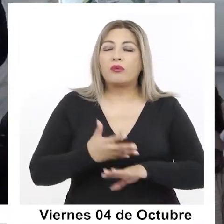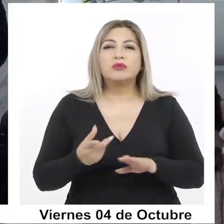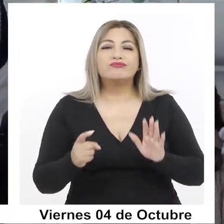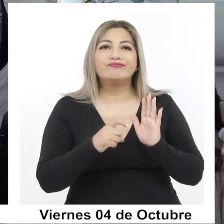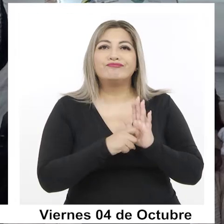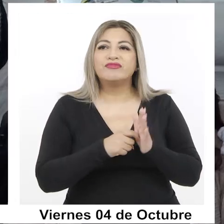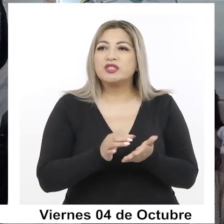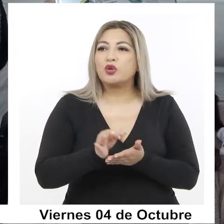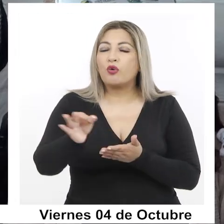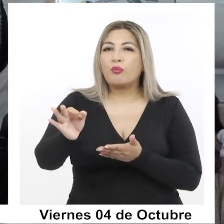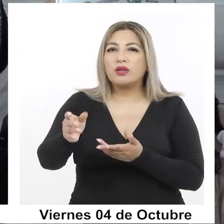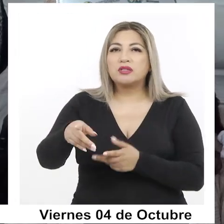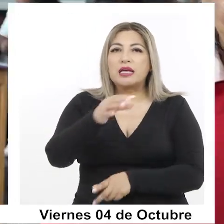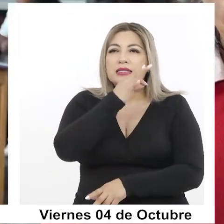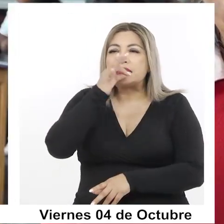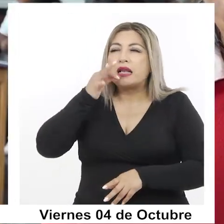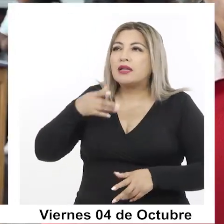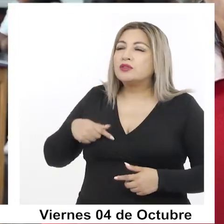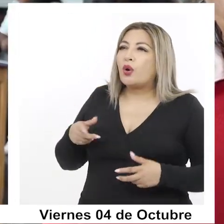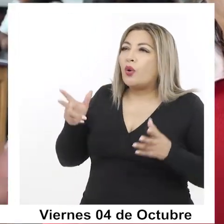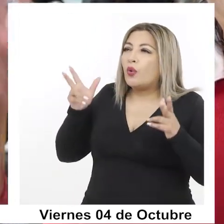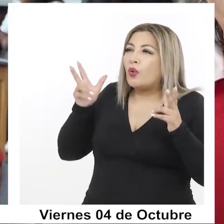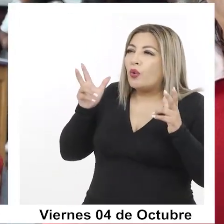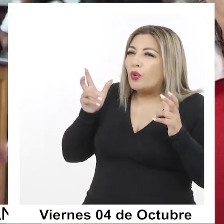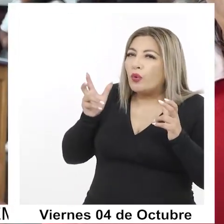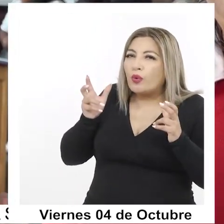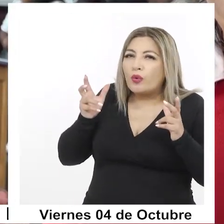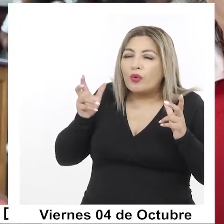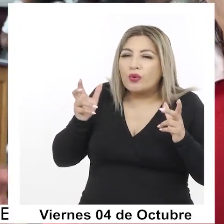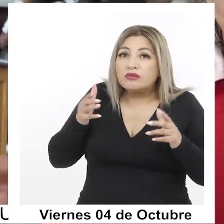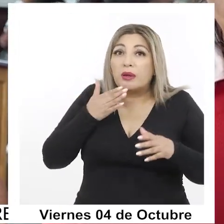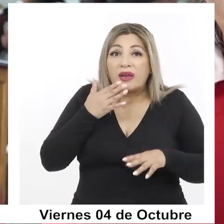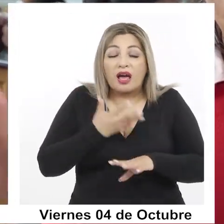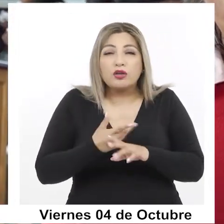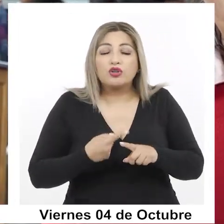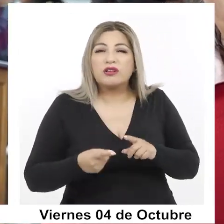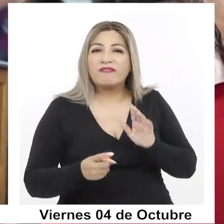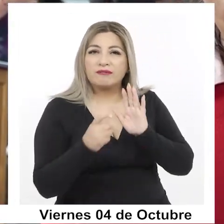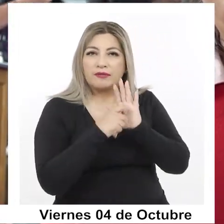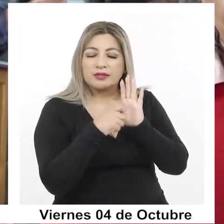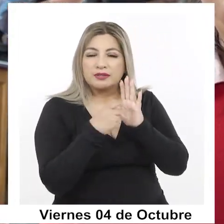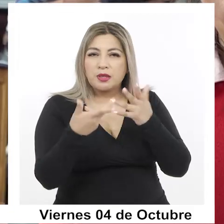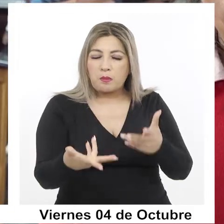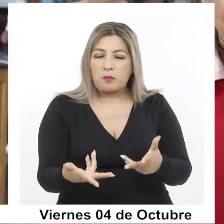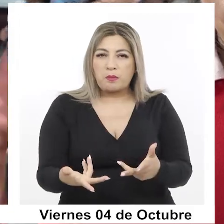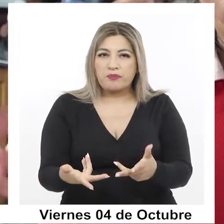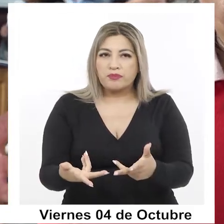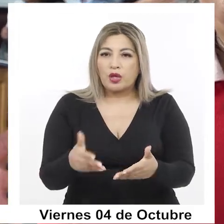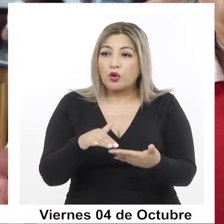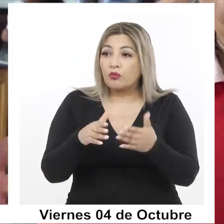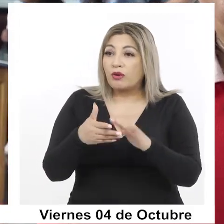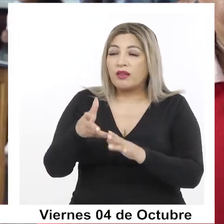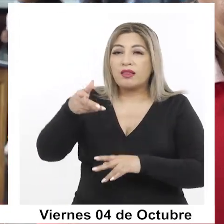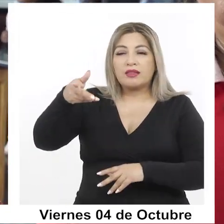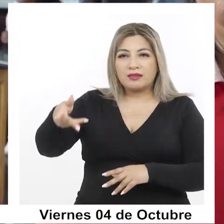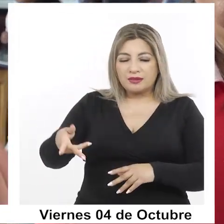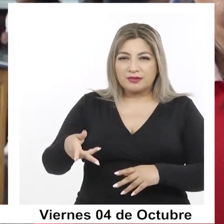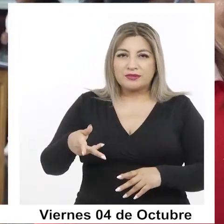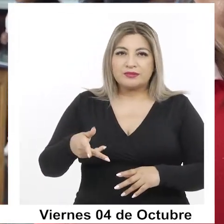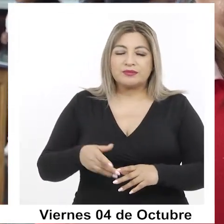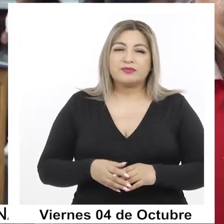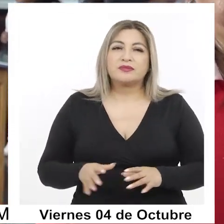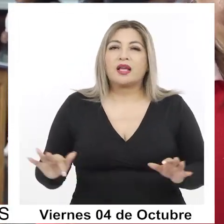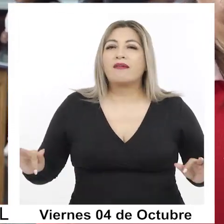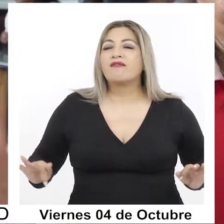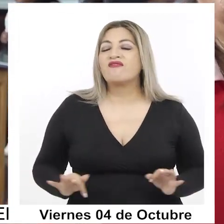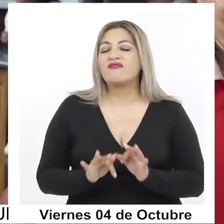del pueblo donde está más en silencio, ¿cierto? Pero también hay otra temporada donde hay mucha comunidad, porque están las